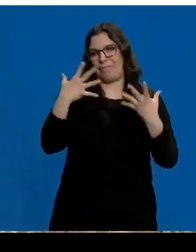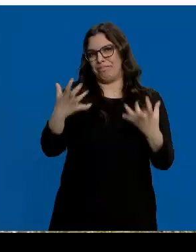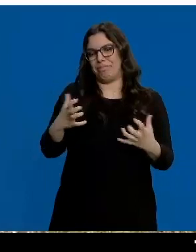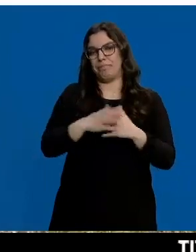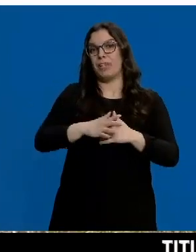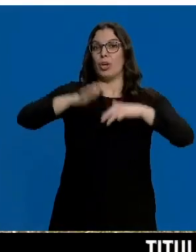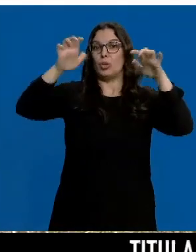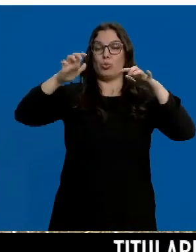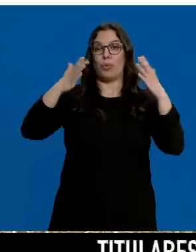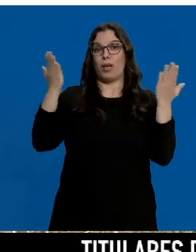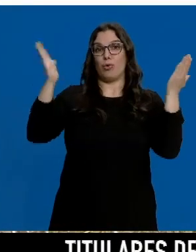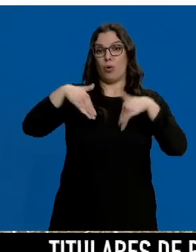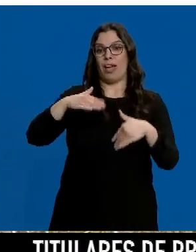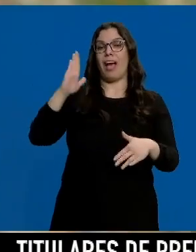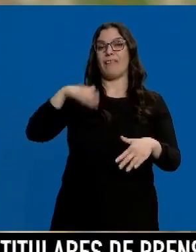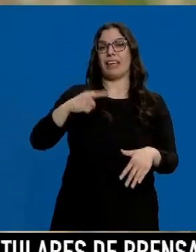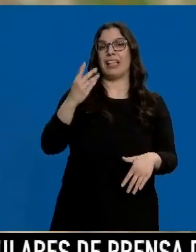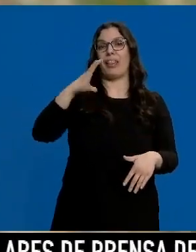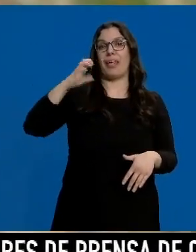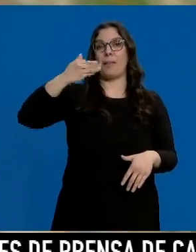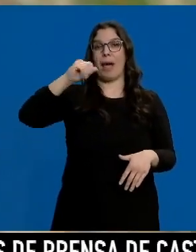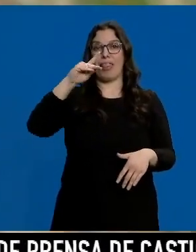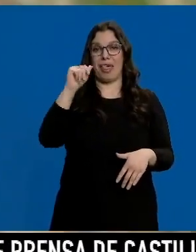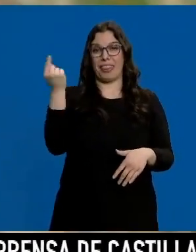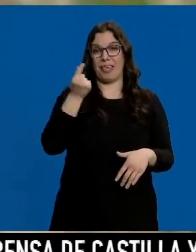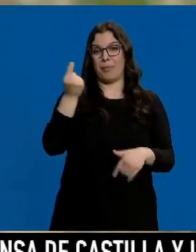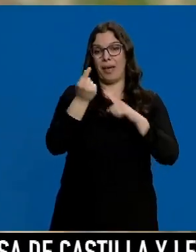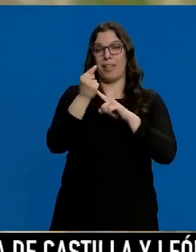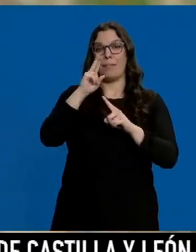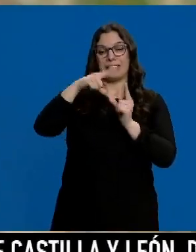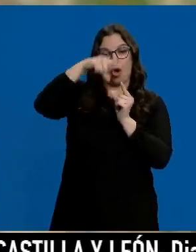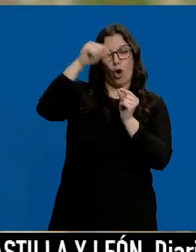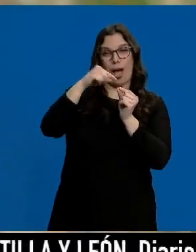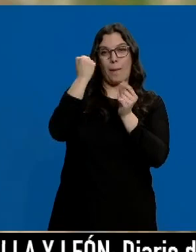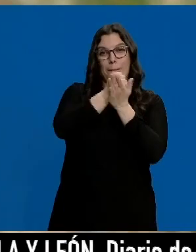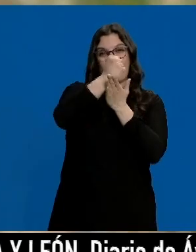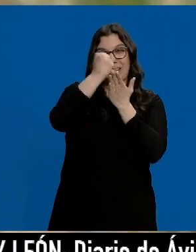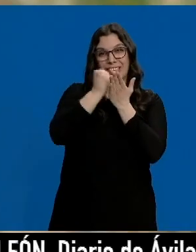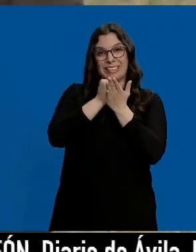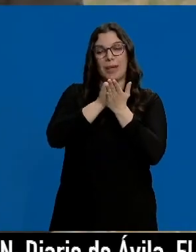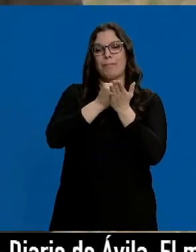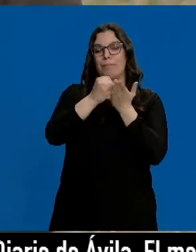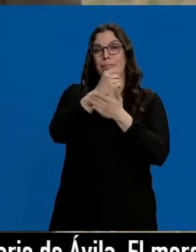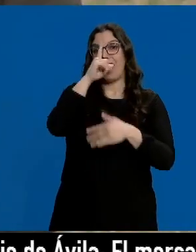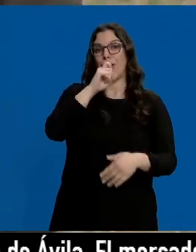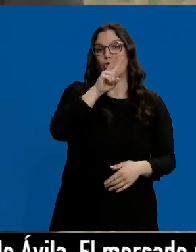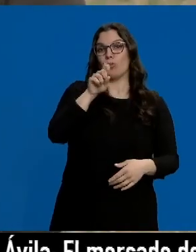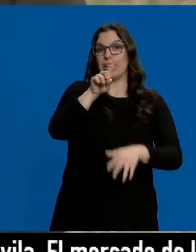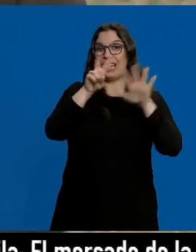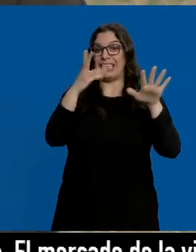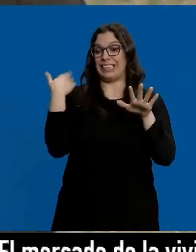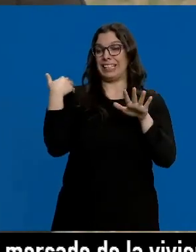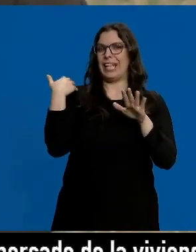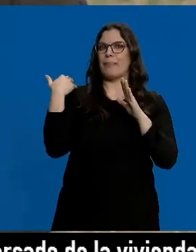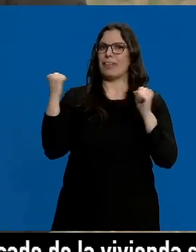lluvia está afectando a esta cebada. Esas manchas en las hojas avisan. Tiene peor pinta que el 2017. Pues el 2017 en invierno había